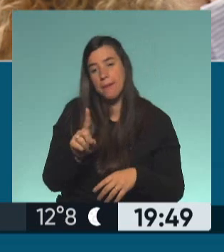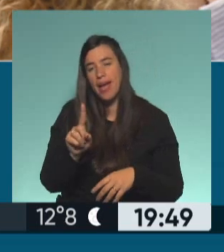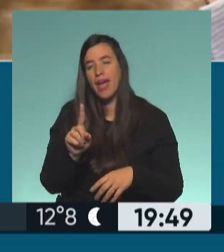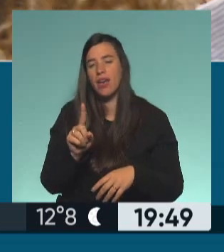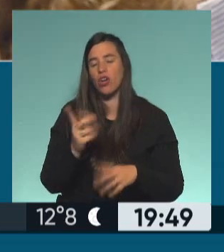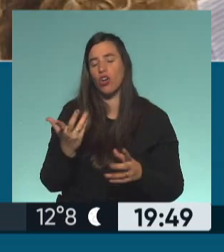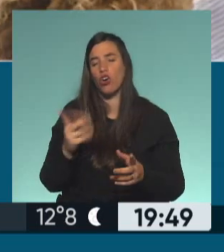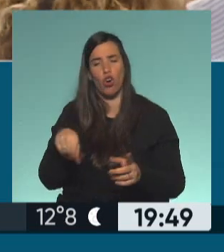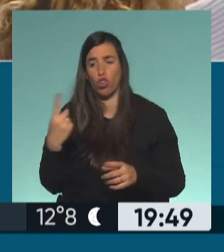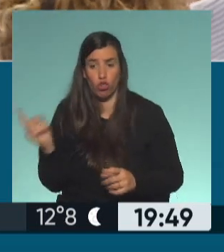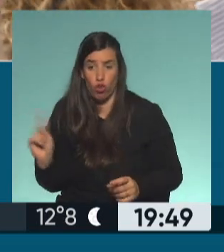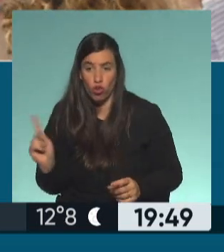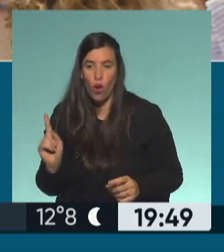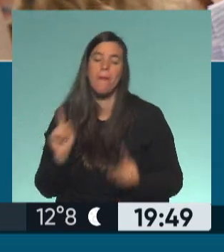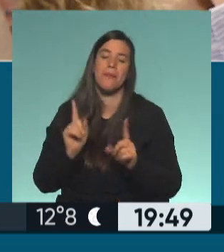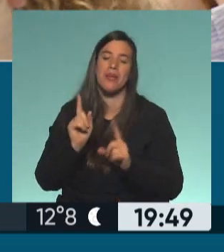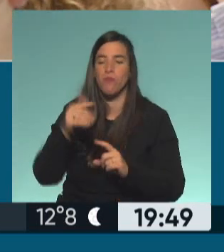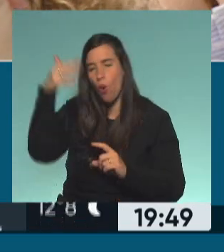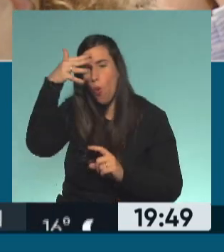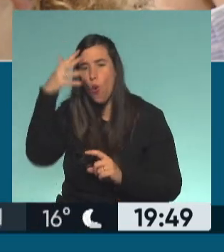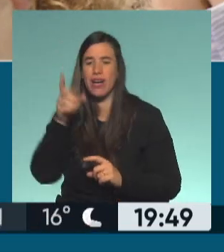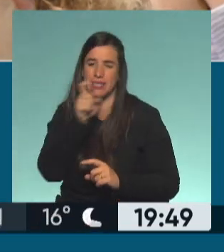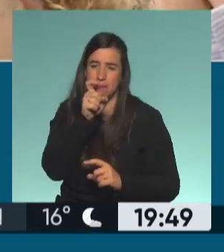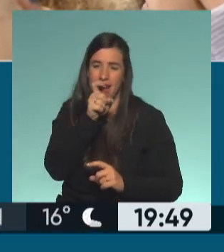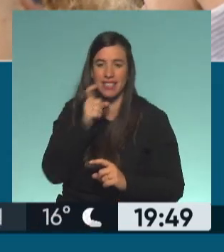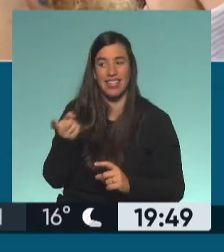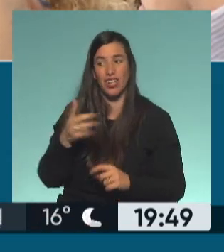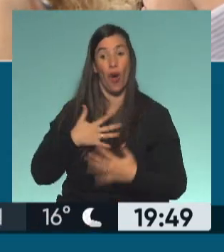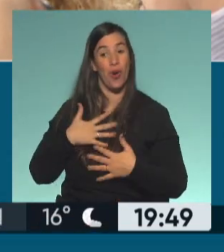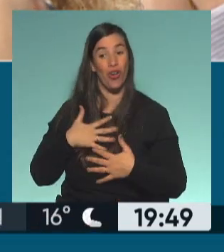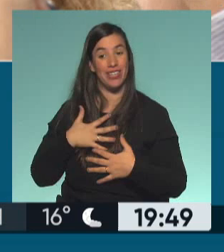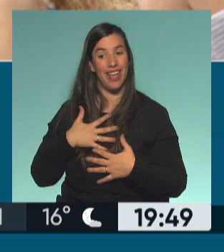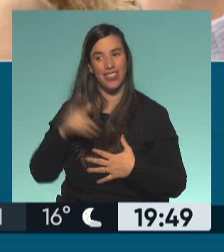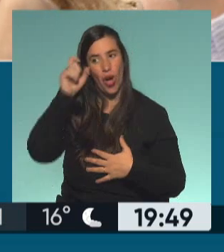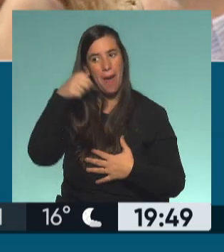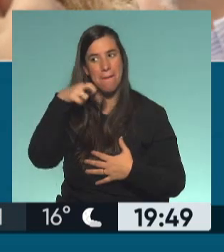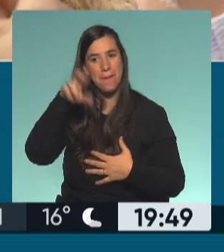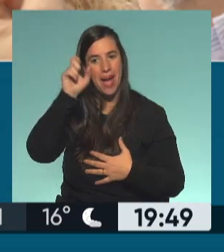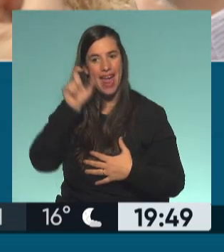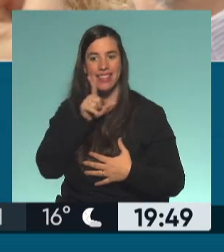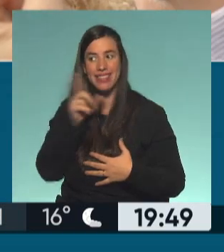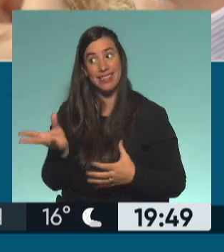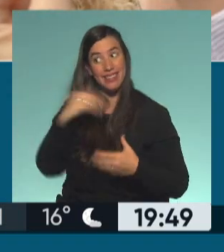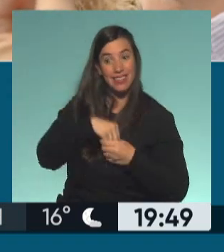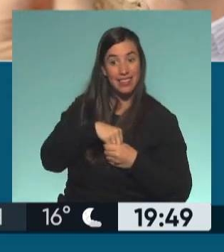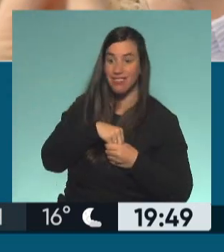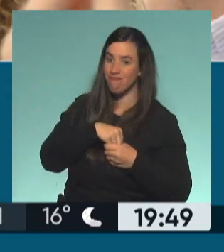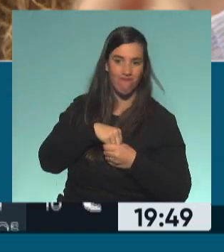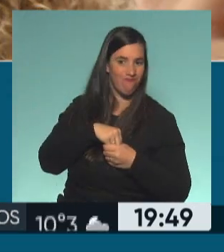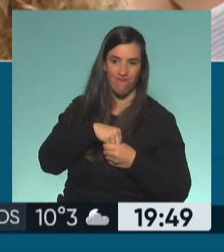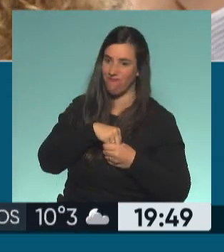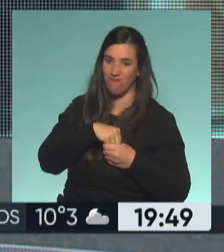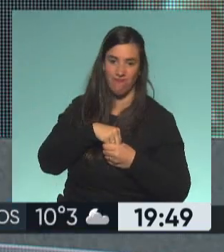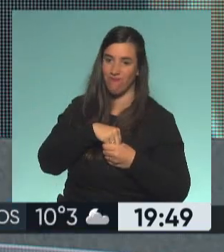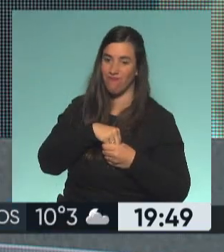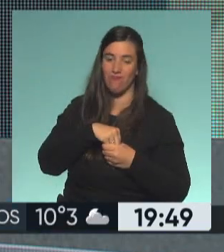por decirlo de alguna manera, como es el caso de Macri y Bullrich, no están muy contentos con esta incorporación de Espert. Bueno, ¿cómo juega también eso, no? Están hablando de Juntos por el Cambio y